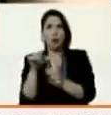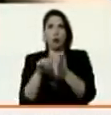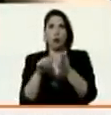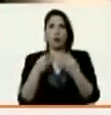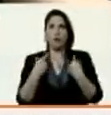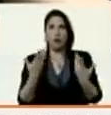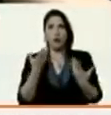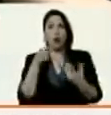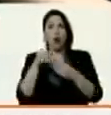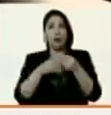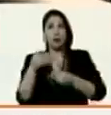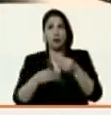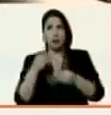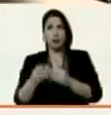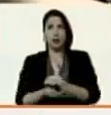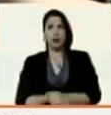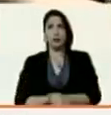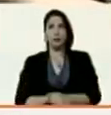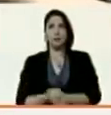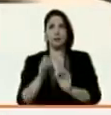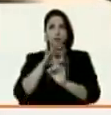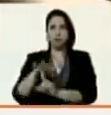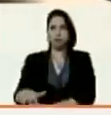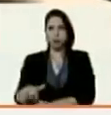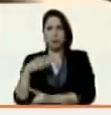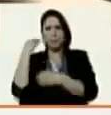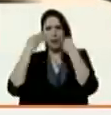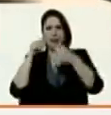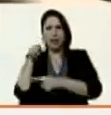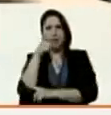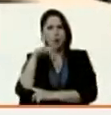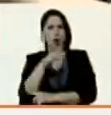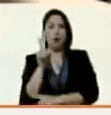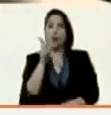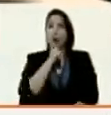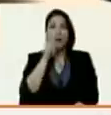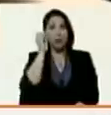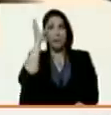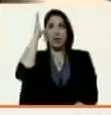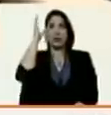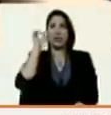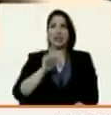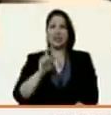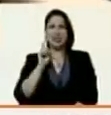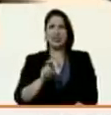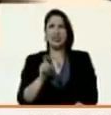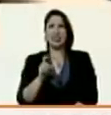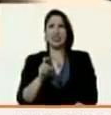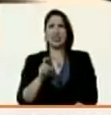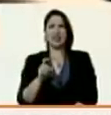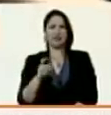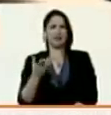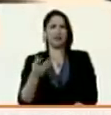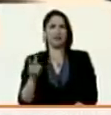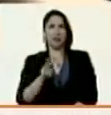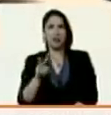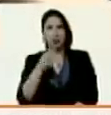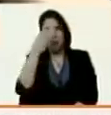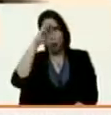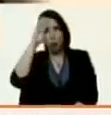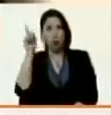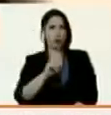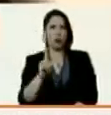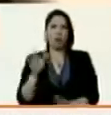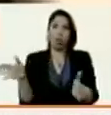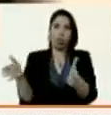aplicarle la subestimación pensar que esos pueblos no son capaces y que requieren que desde venezuela o desde cuba se les esté incitando